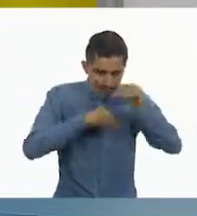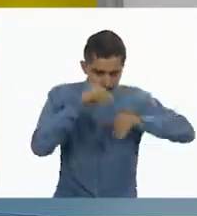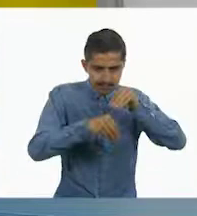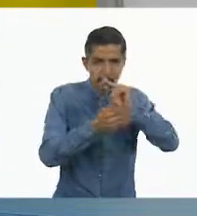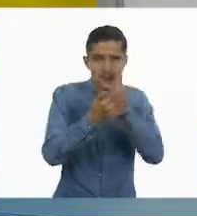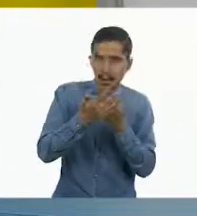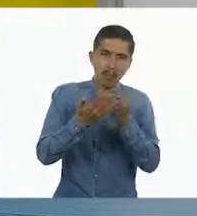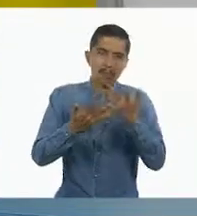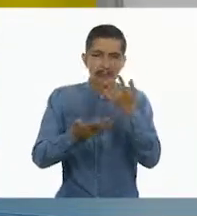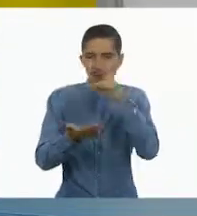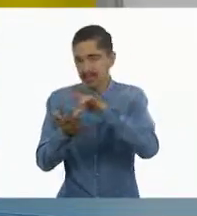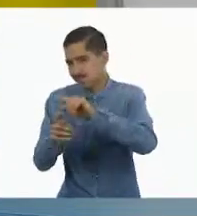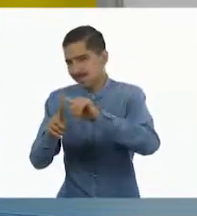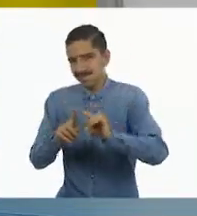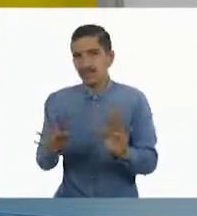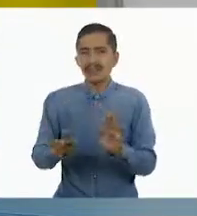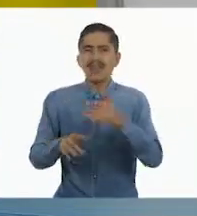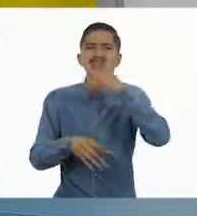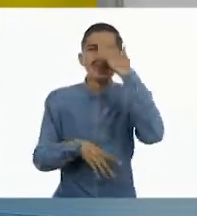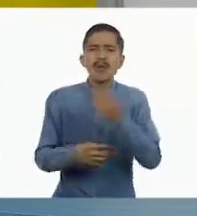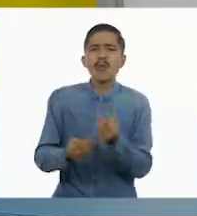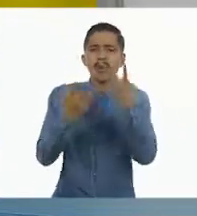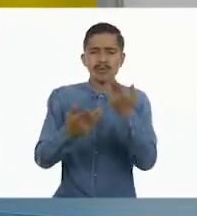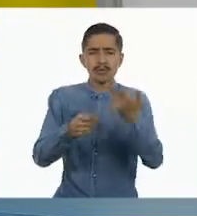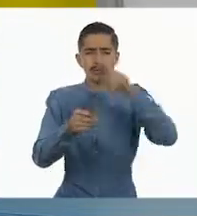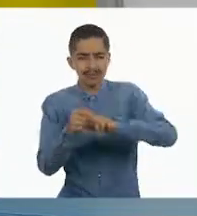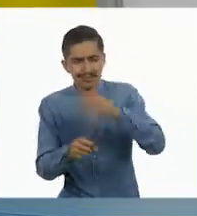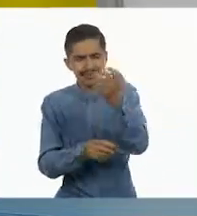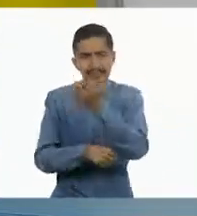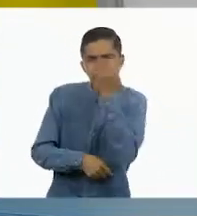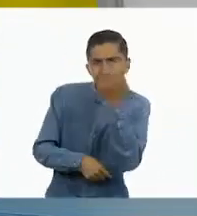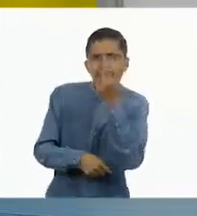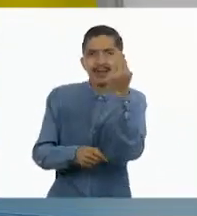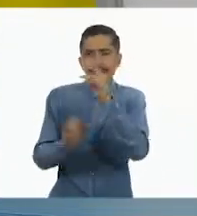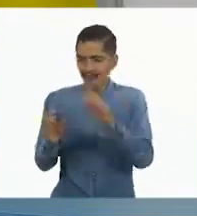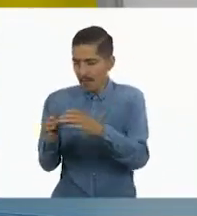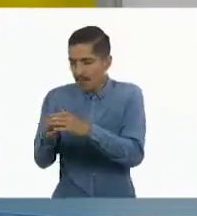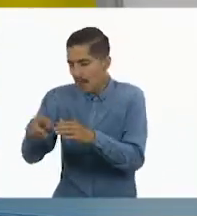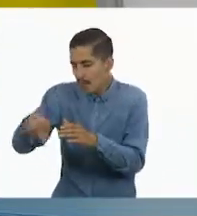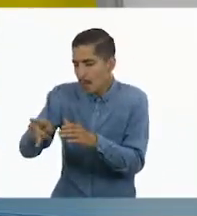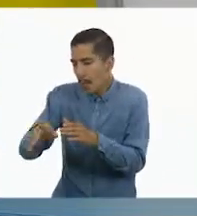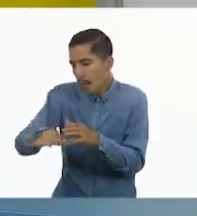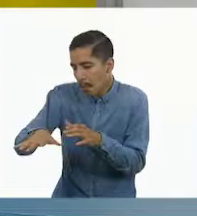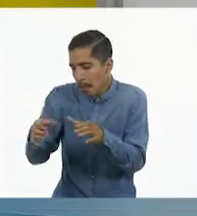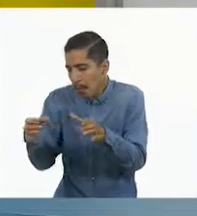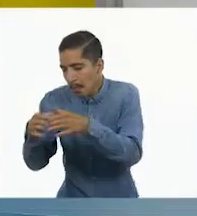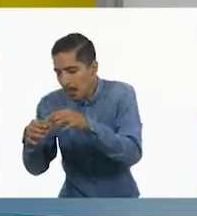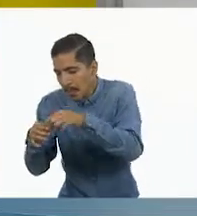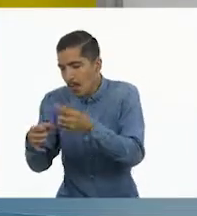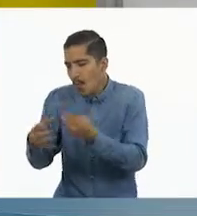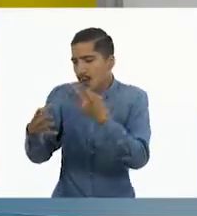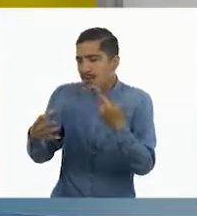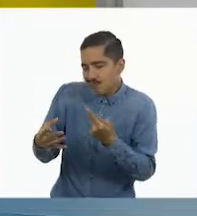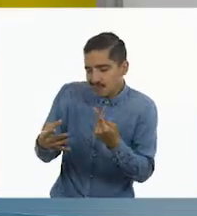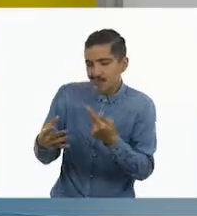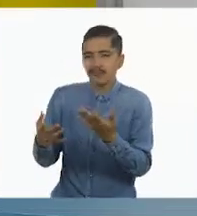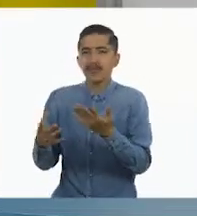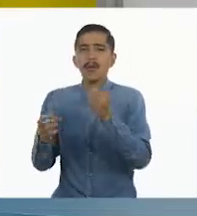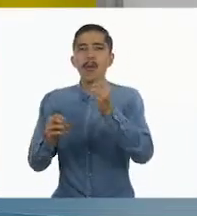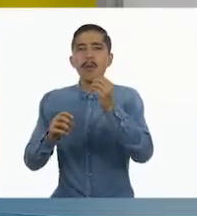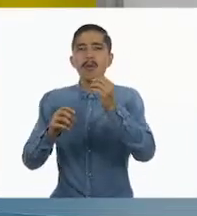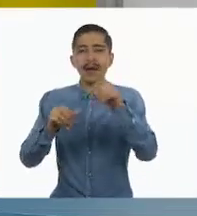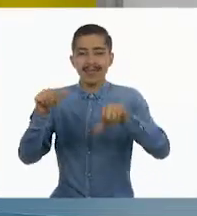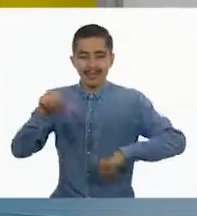para saber cuántas escuelas y hospitales se necesitan en una localidad o para identificar cuáles son las principales